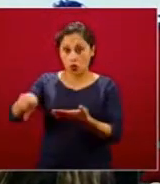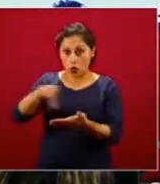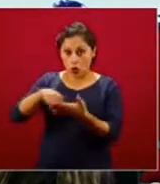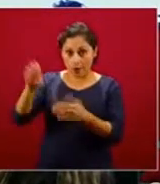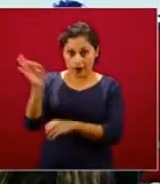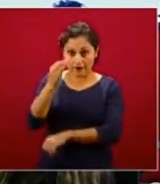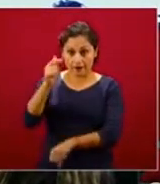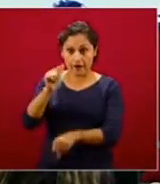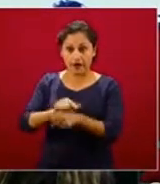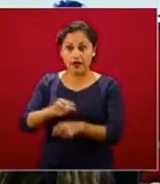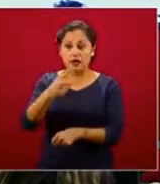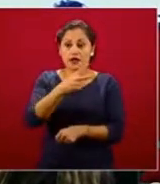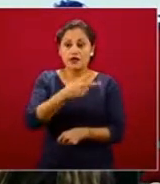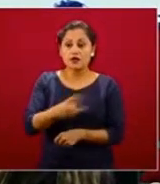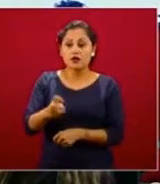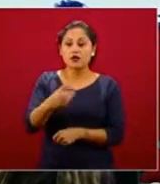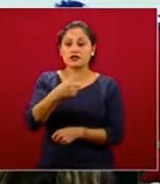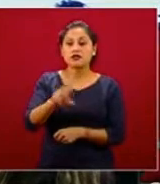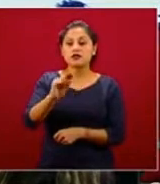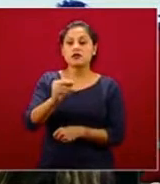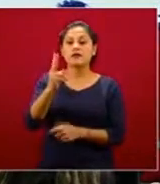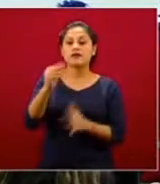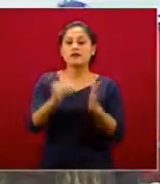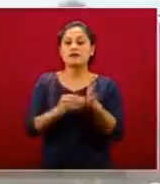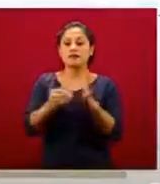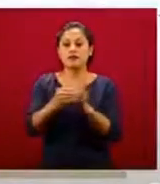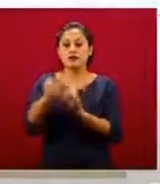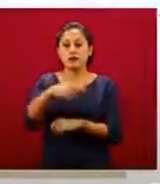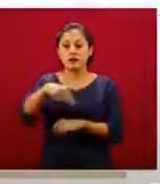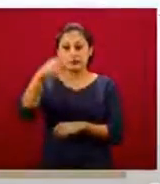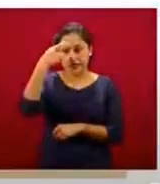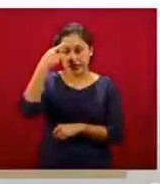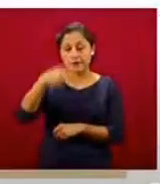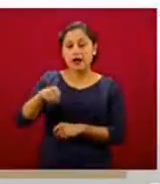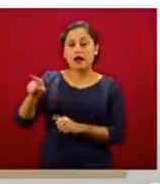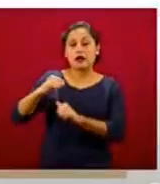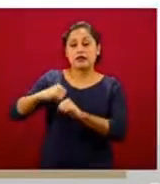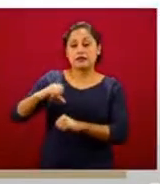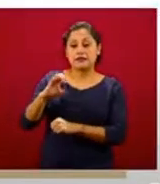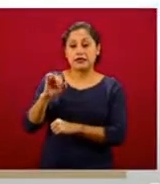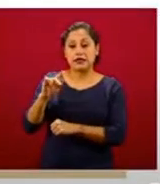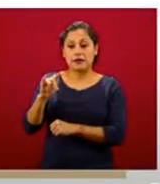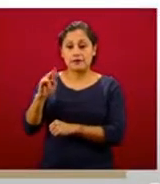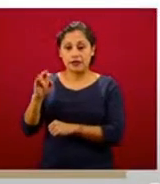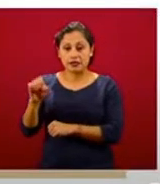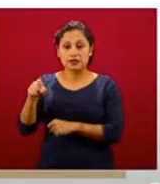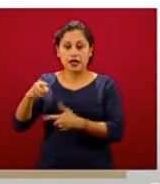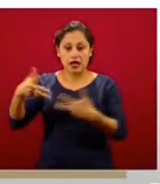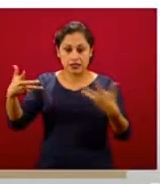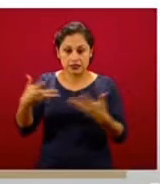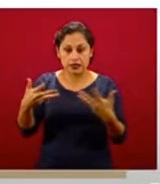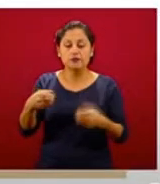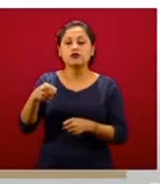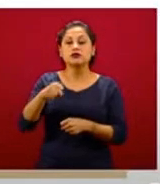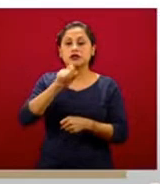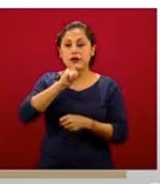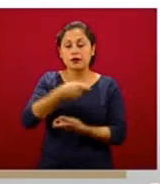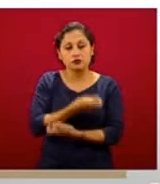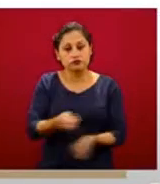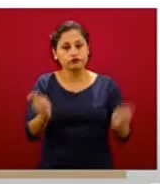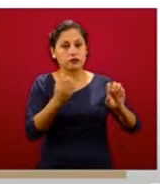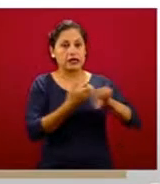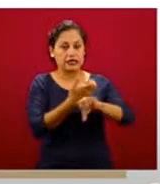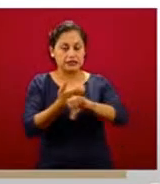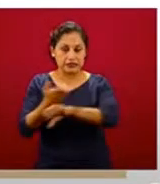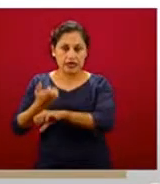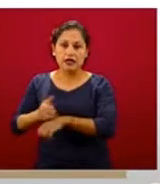the different millones states. pesos adicionales de compra que hacemos en el Senaprece y que We have distribuimos en los estados, 192 y que esperamos, million pues ya